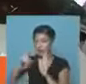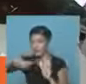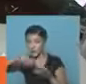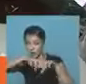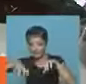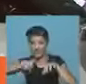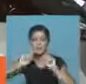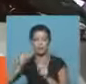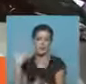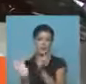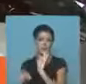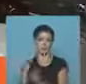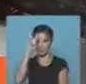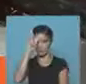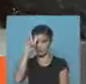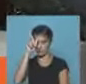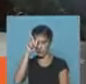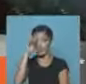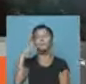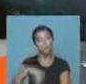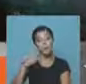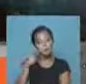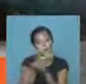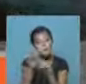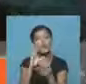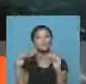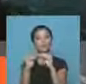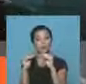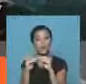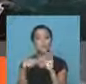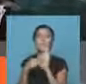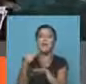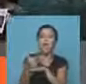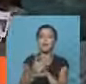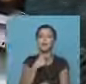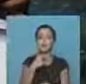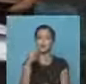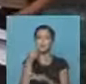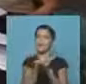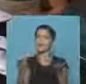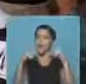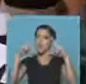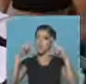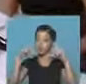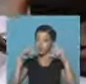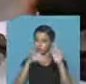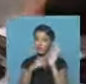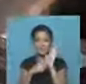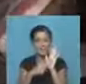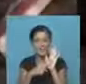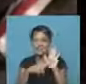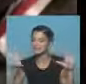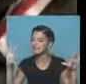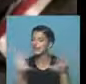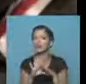sede. Vamos a ver después unas imágenes de nuestros enviados especiales, pero los invitamos a ver una foto, que es una foto en la que se ve exactamente de